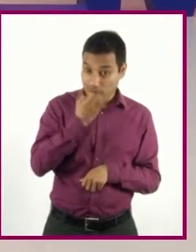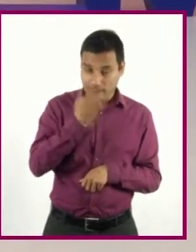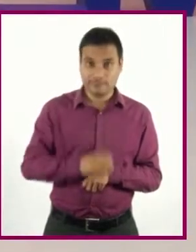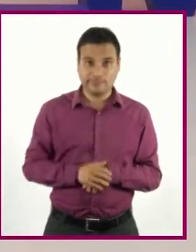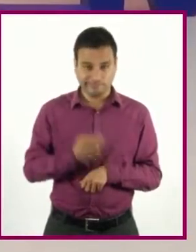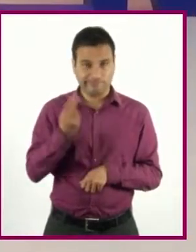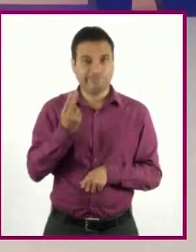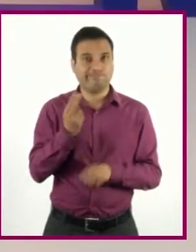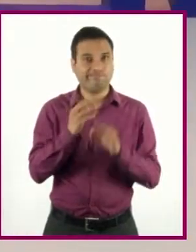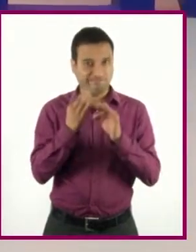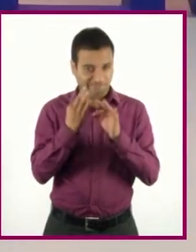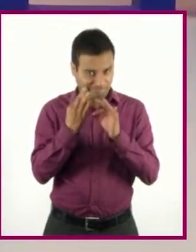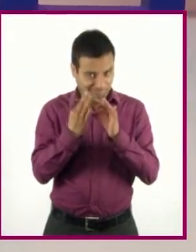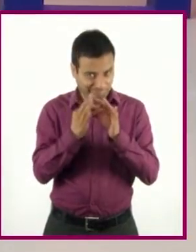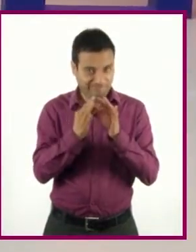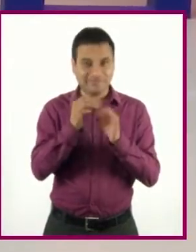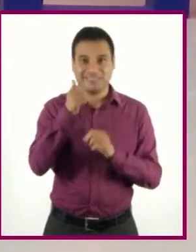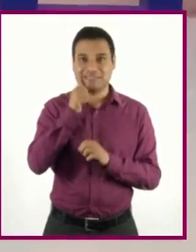participamos todos.